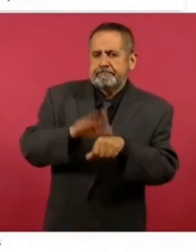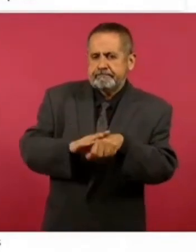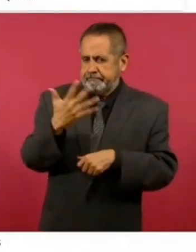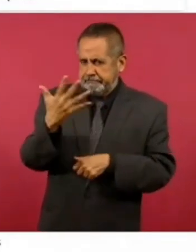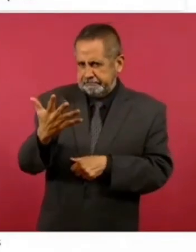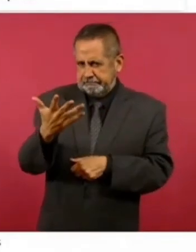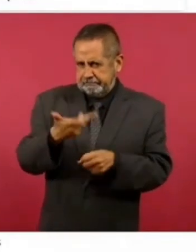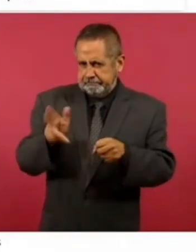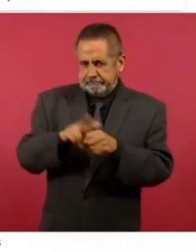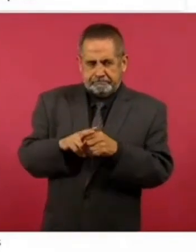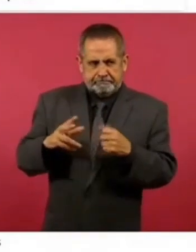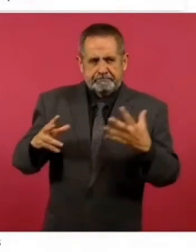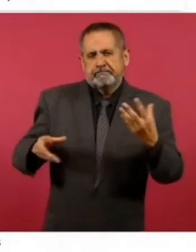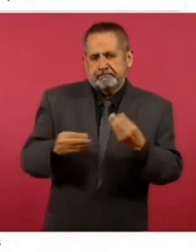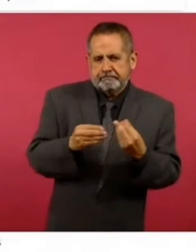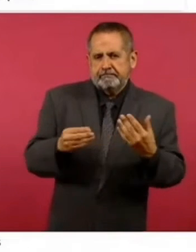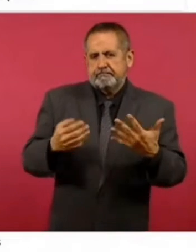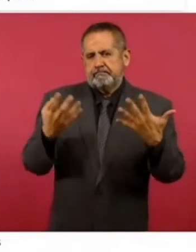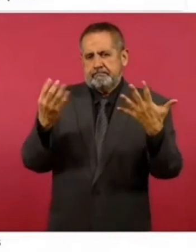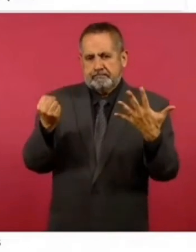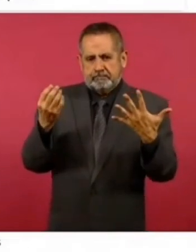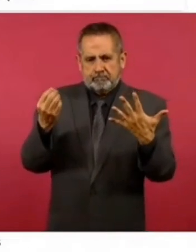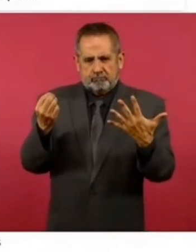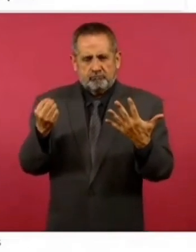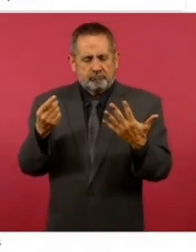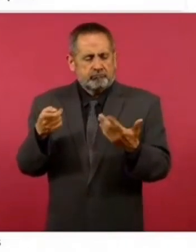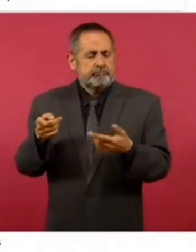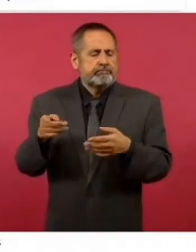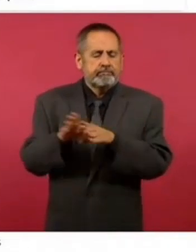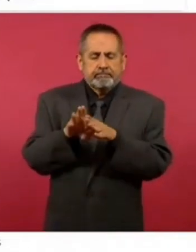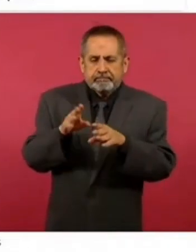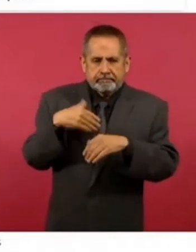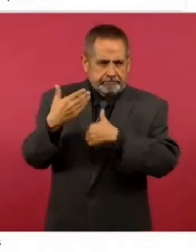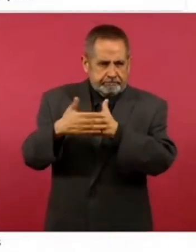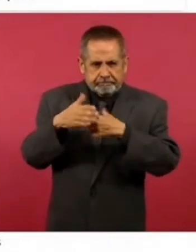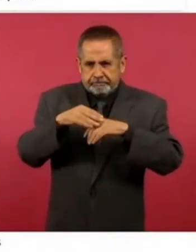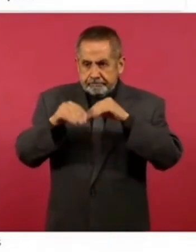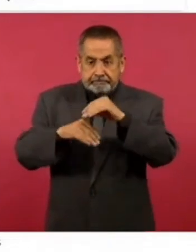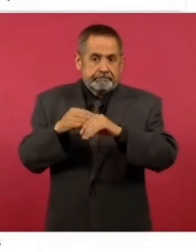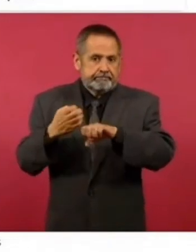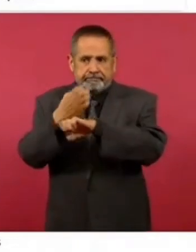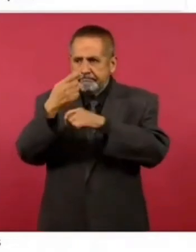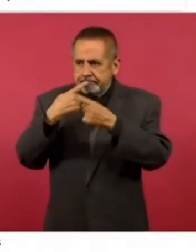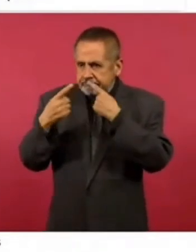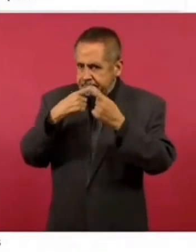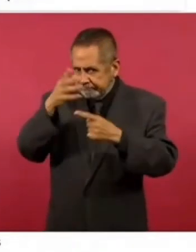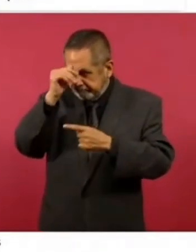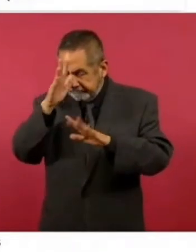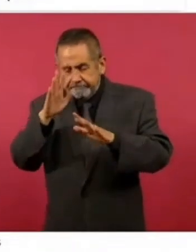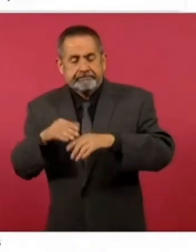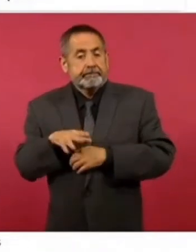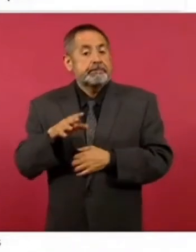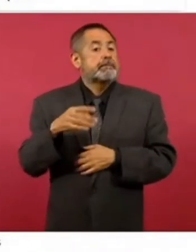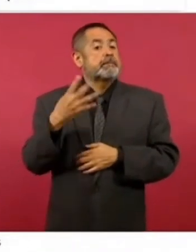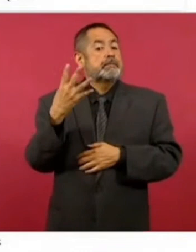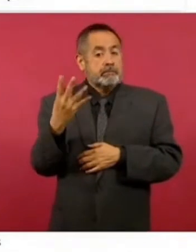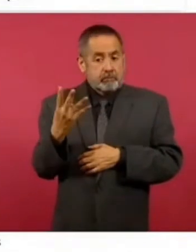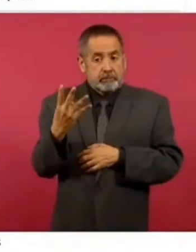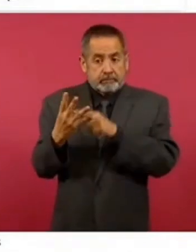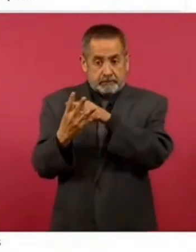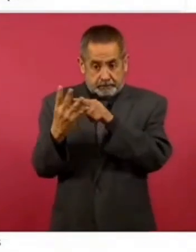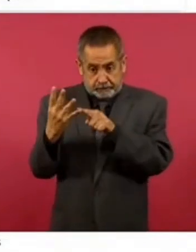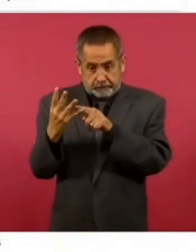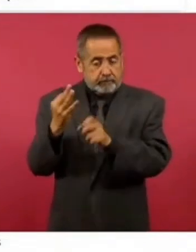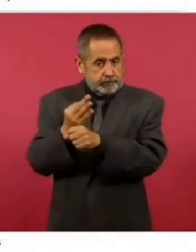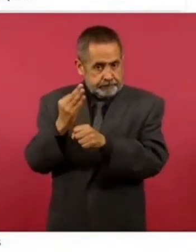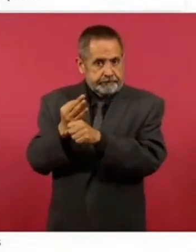con el gobierno del estado para tener la totalidad de los servicios estatales de Morelos. Esos 4 hospitales que